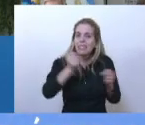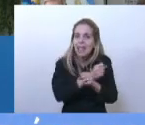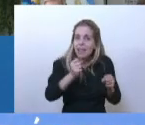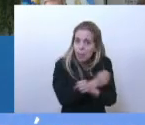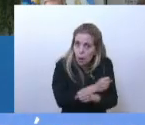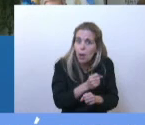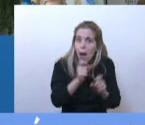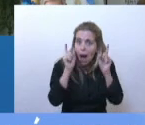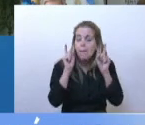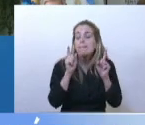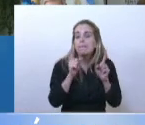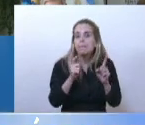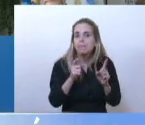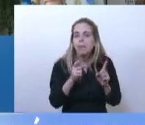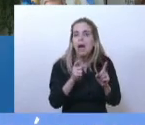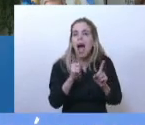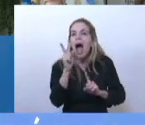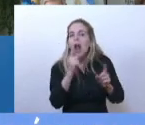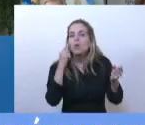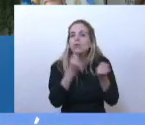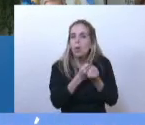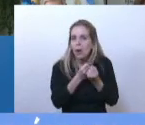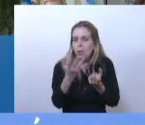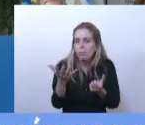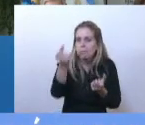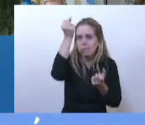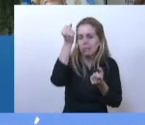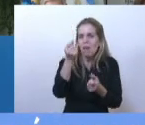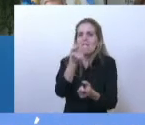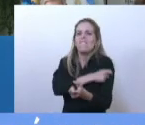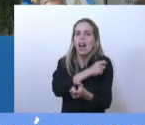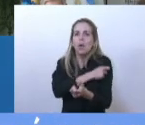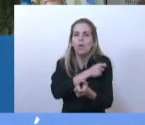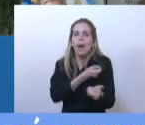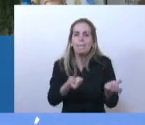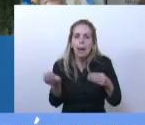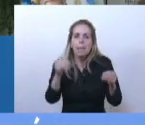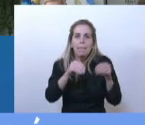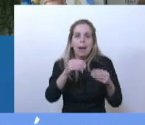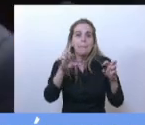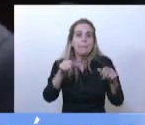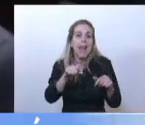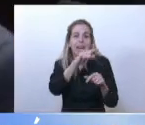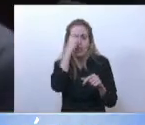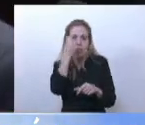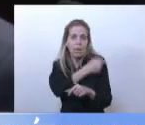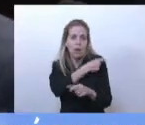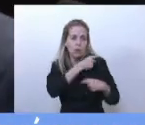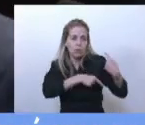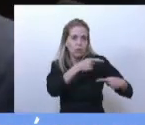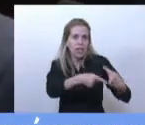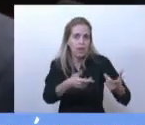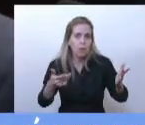nos hubiera gustado no hacer y conseguir las vacunas que hacen falta para avanzar con la campaña contra el coronavirus así que